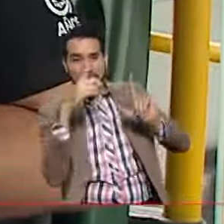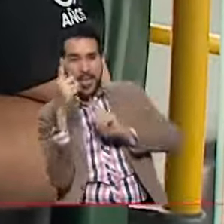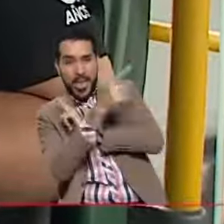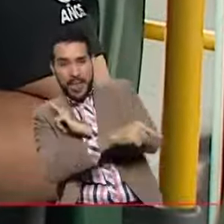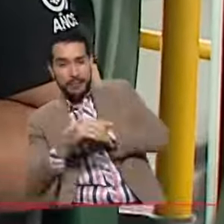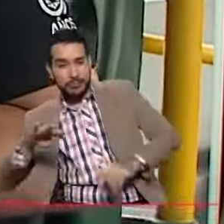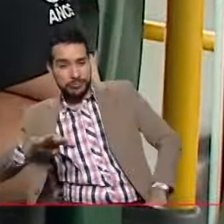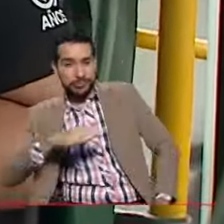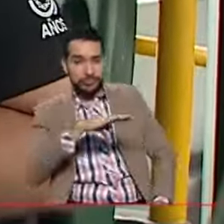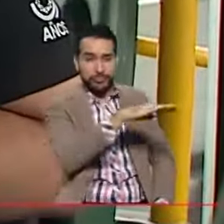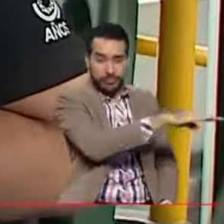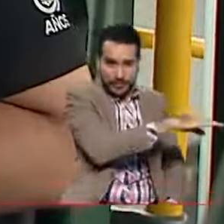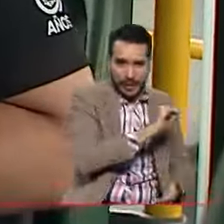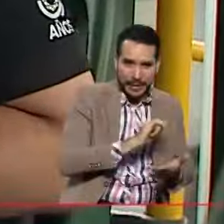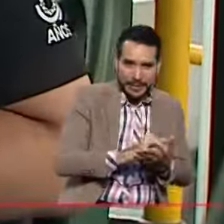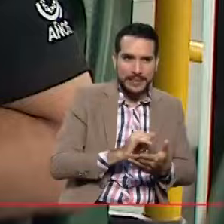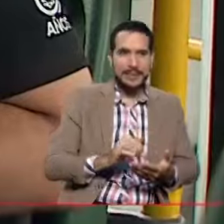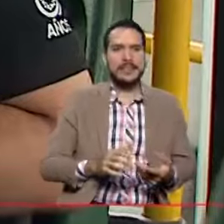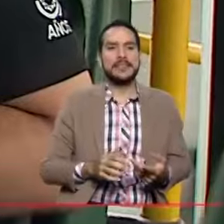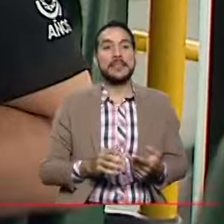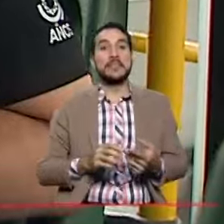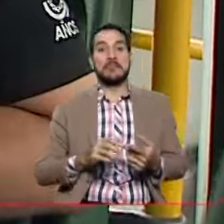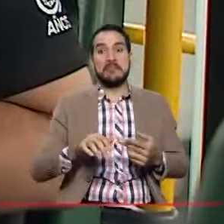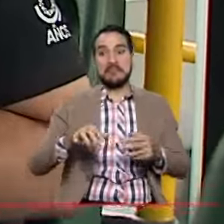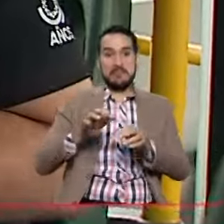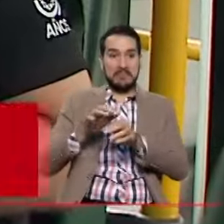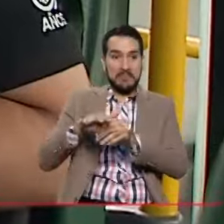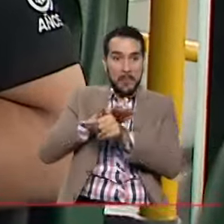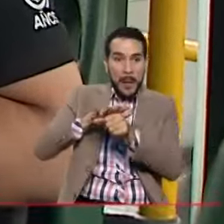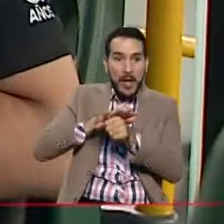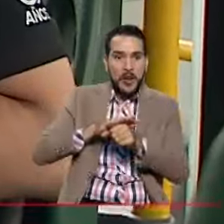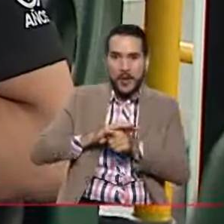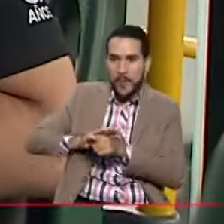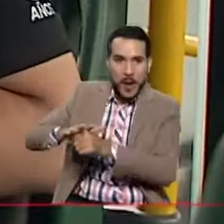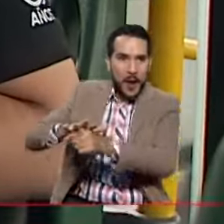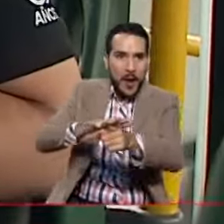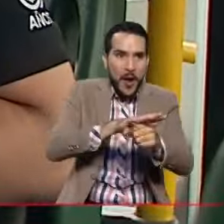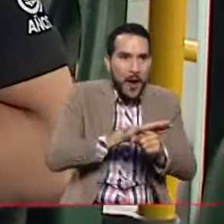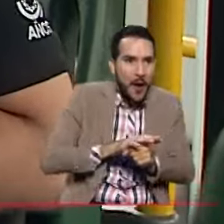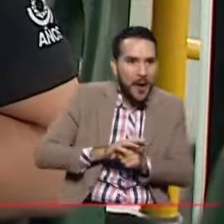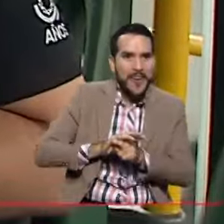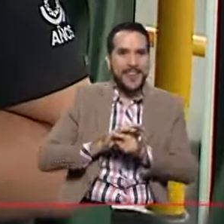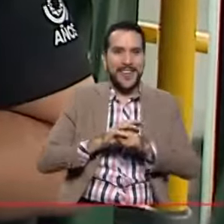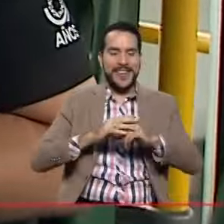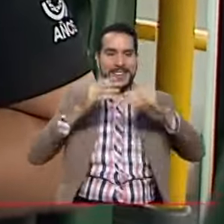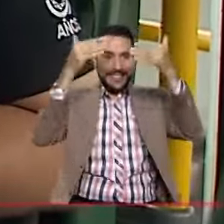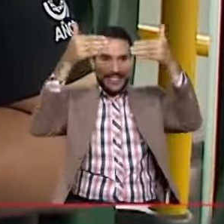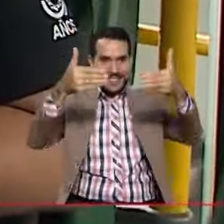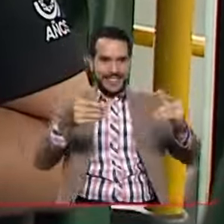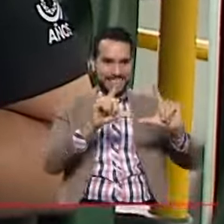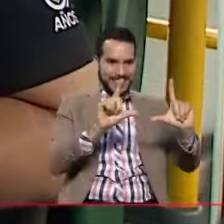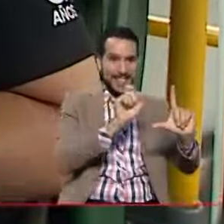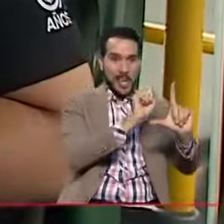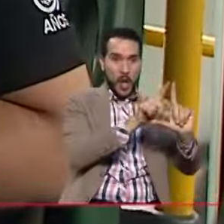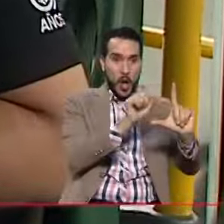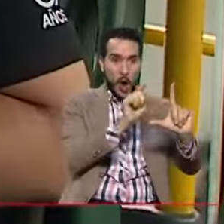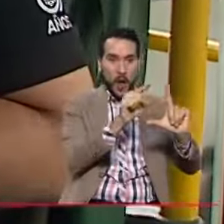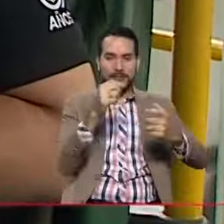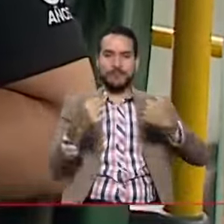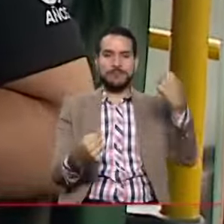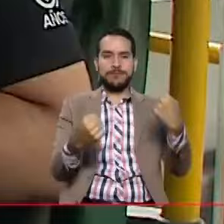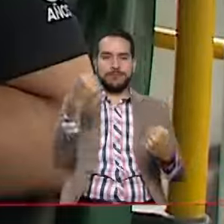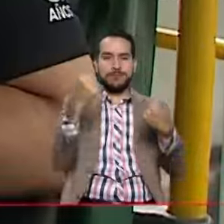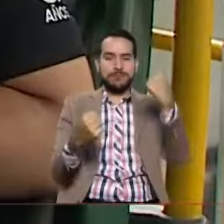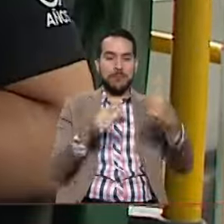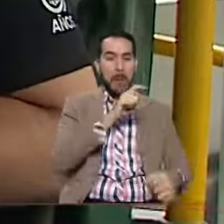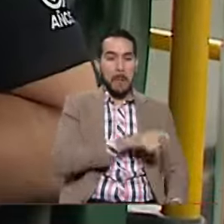Sesqui Estación, Llano Grande, Santa Ana y Prado serán los barrios que cubrirá la ruta número 11, ruta inaugural que hará Palmibus